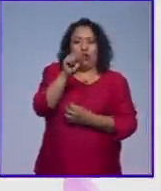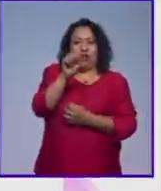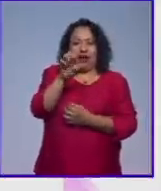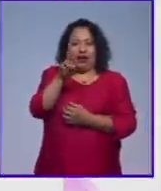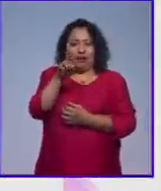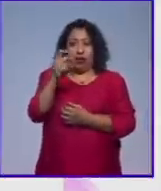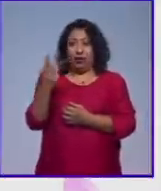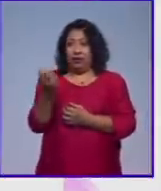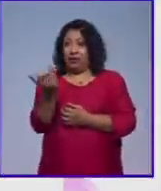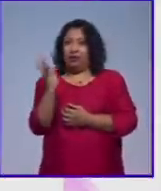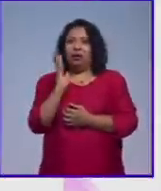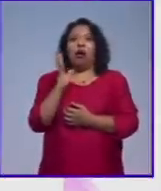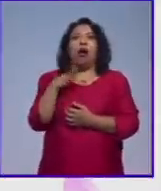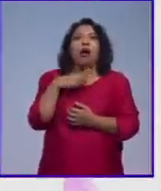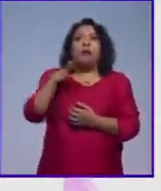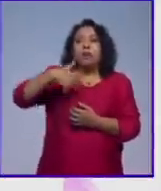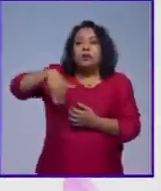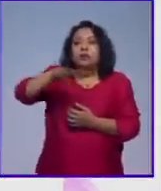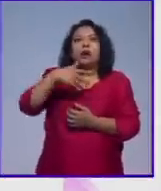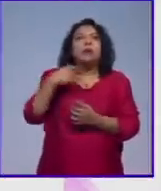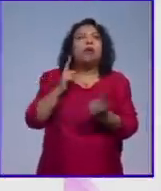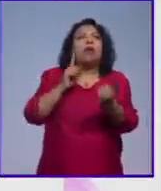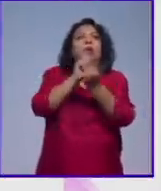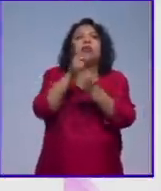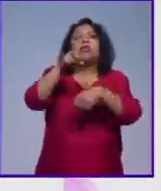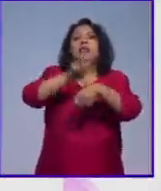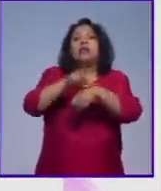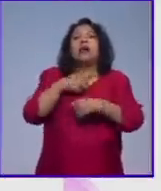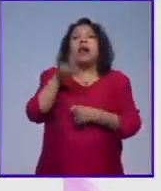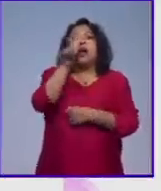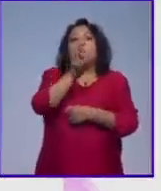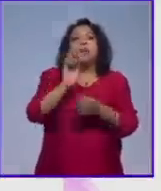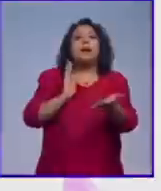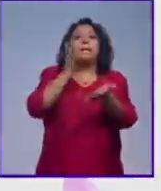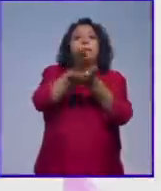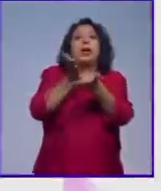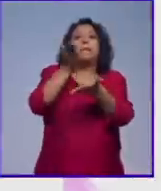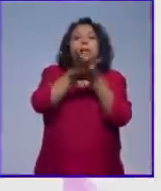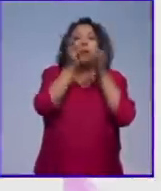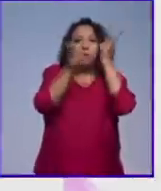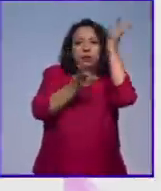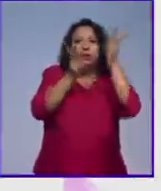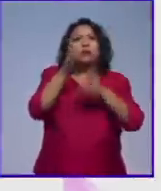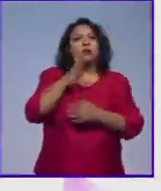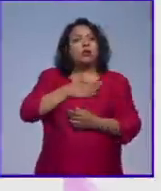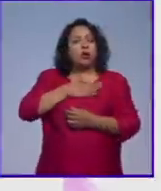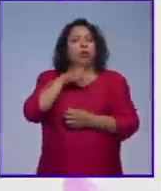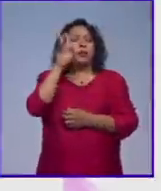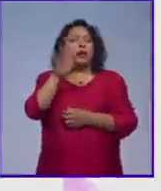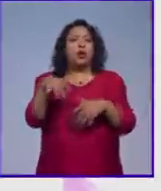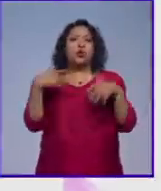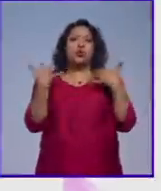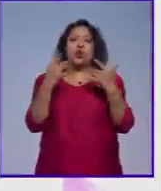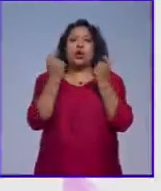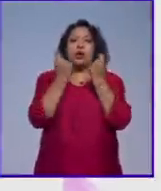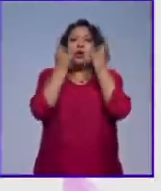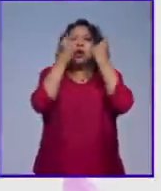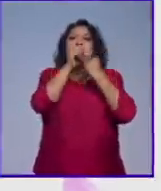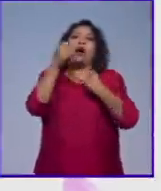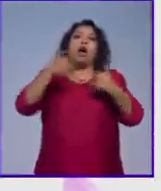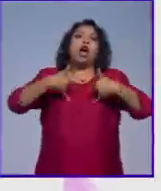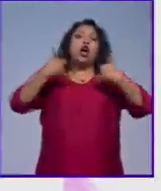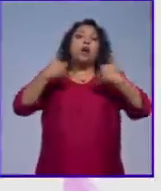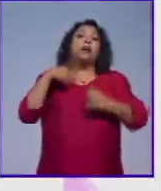todos ellos, pues los empezamos a ir a ver los domingos. Yo tuve una gran admiración por los chavos